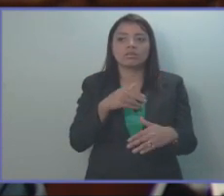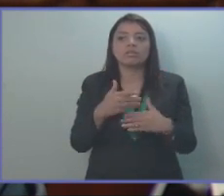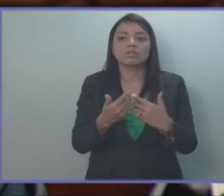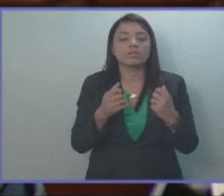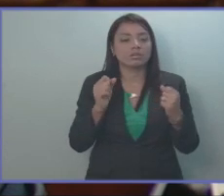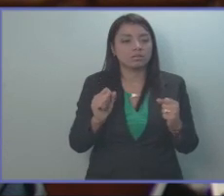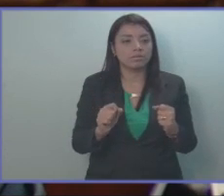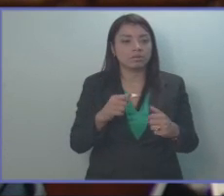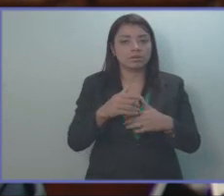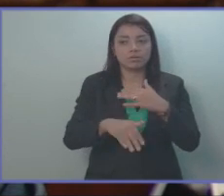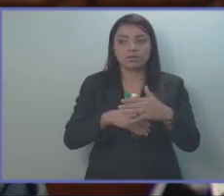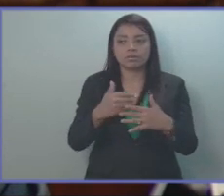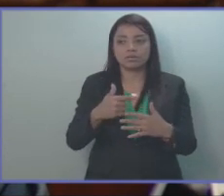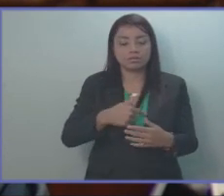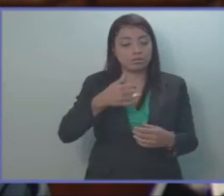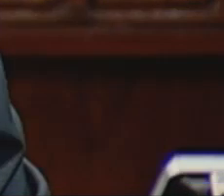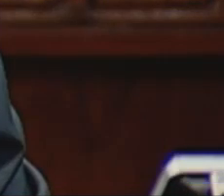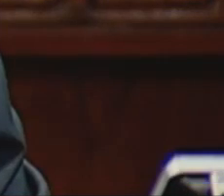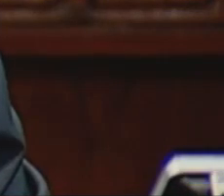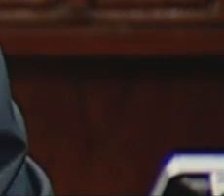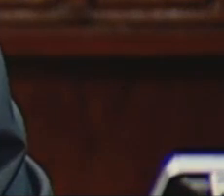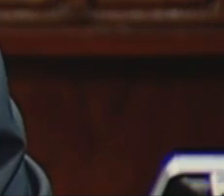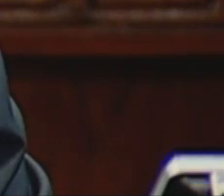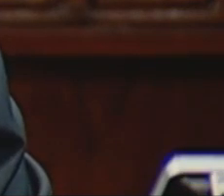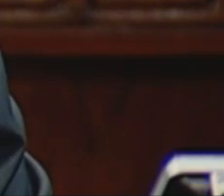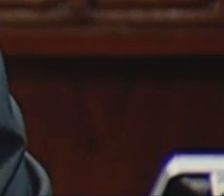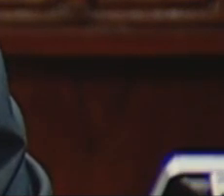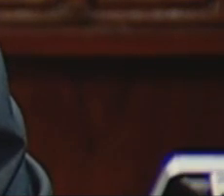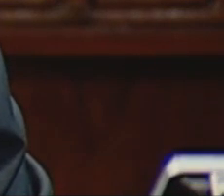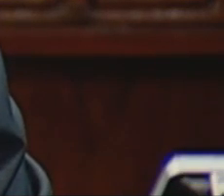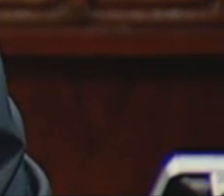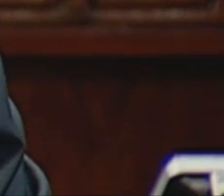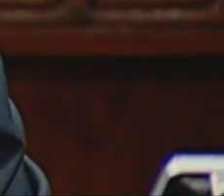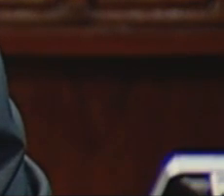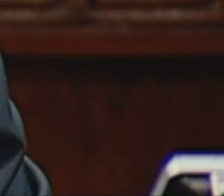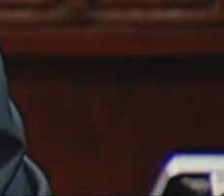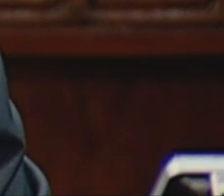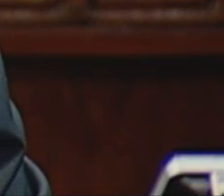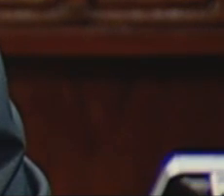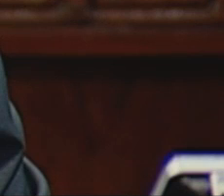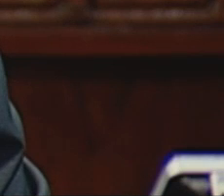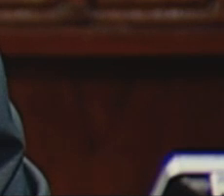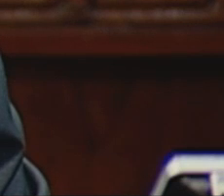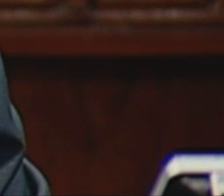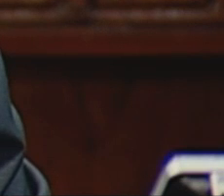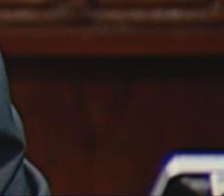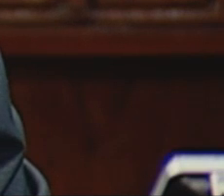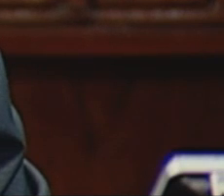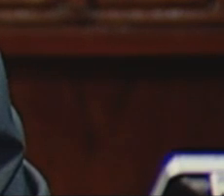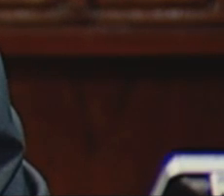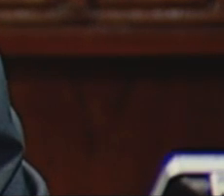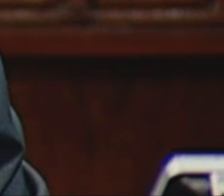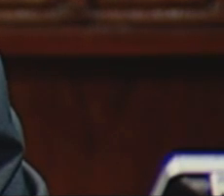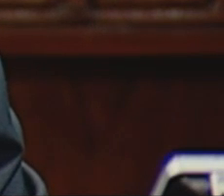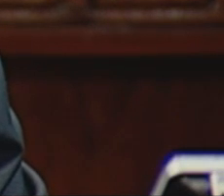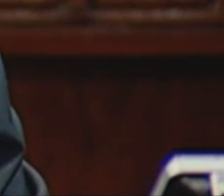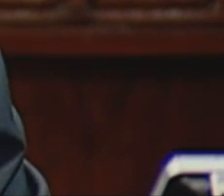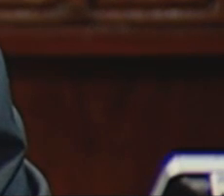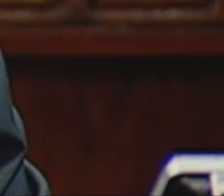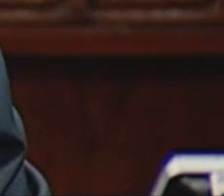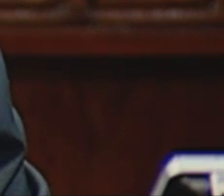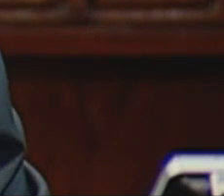el orden y disciplina necesarios. También serán destinados a los centros de máxima